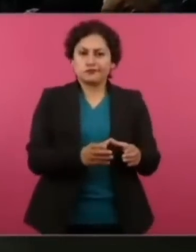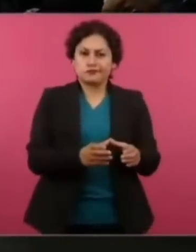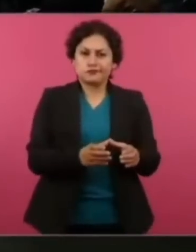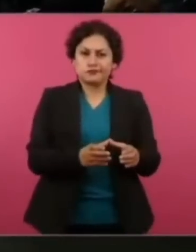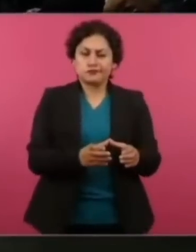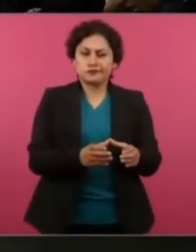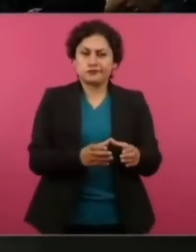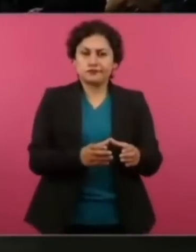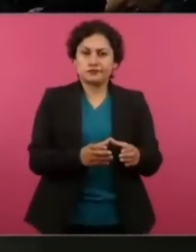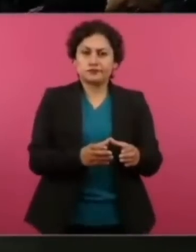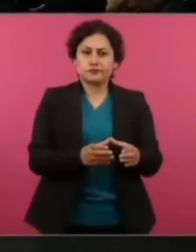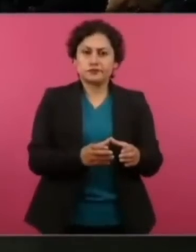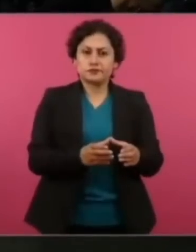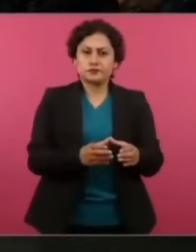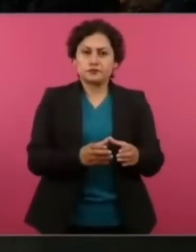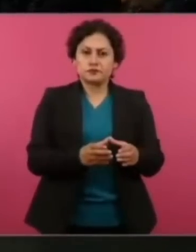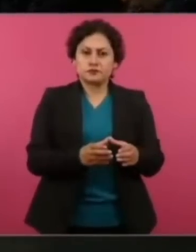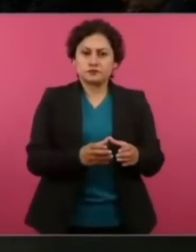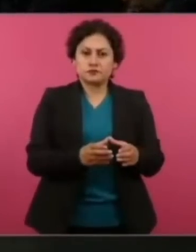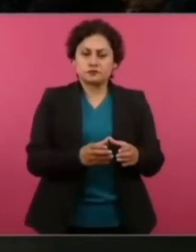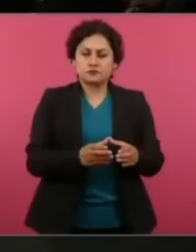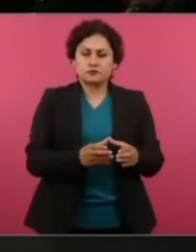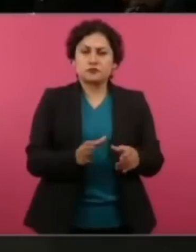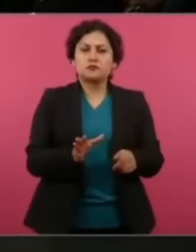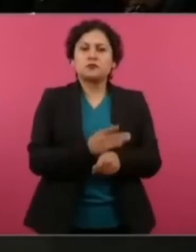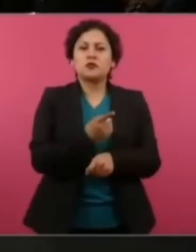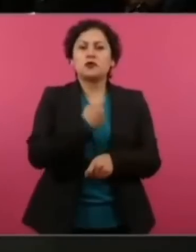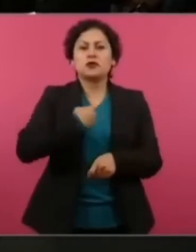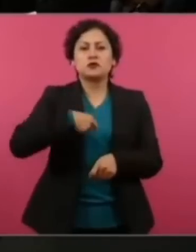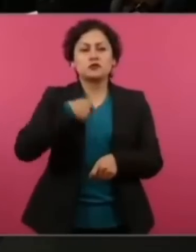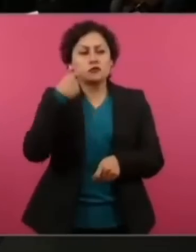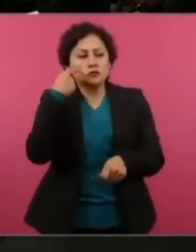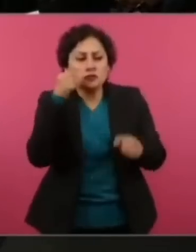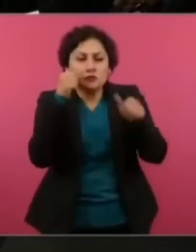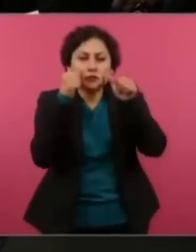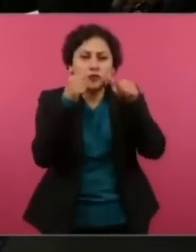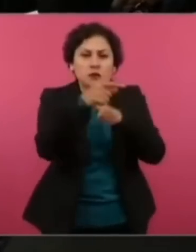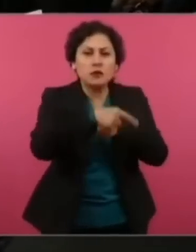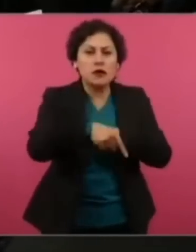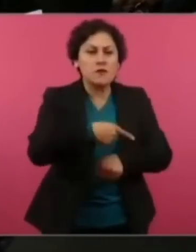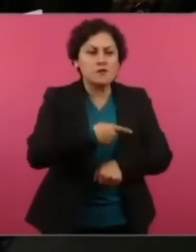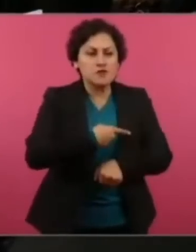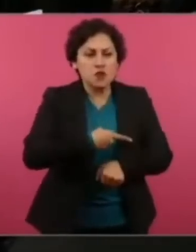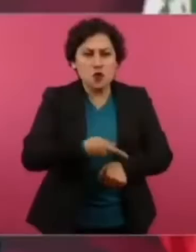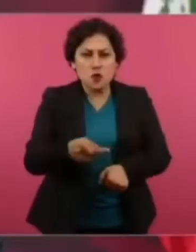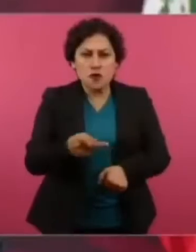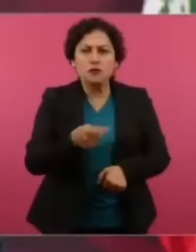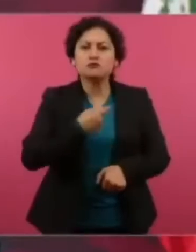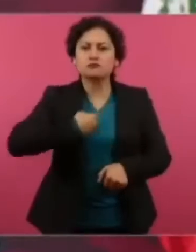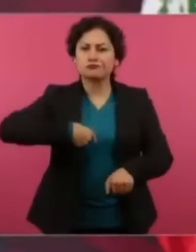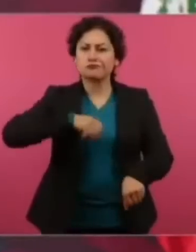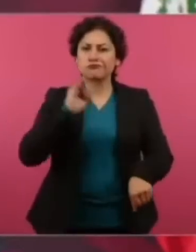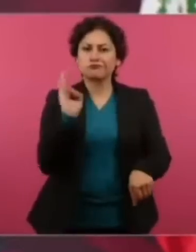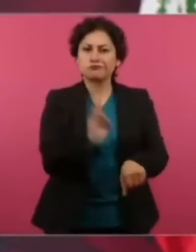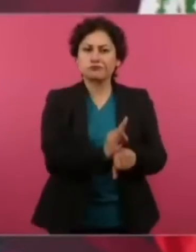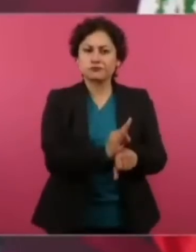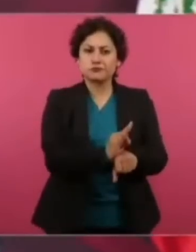Porque estamos a favor de los desposeídos. Estamos a favor de los pobres.